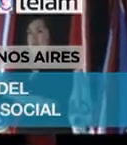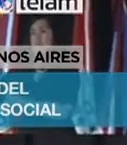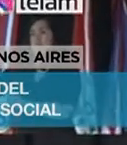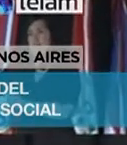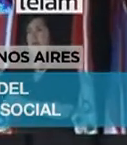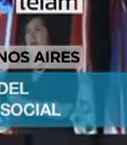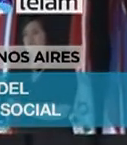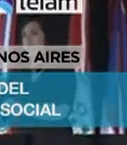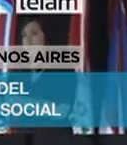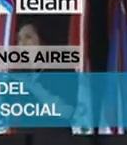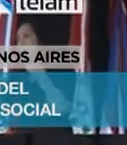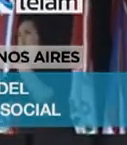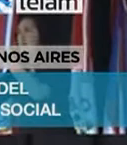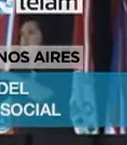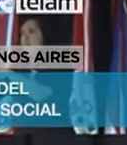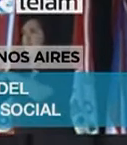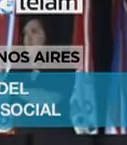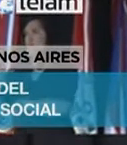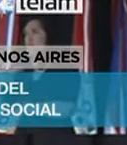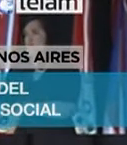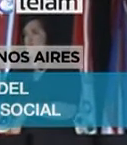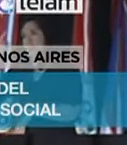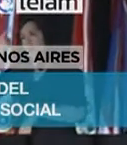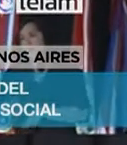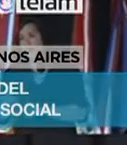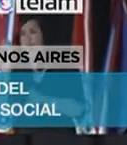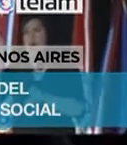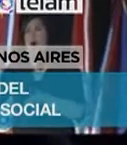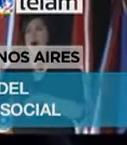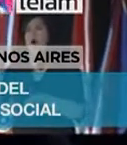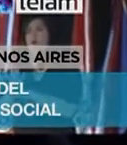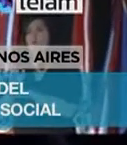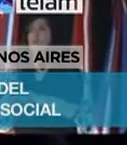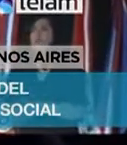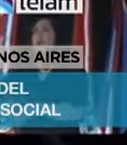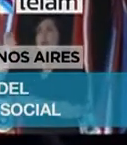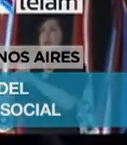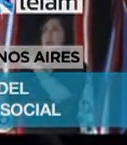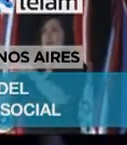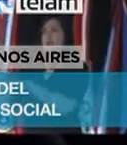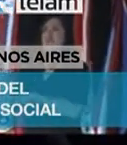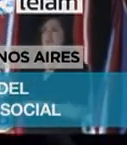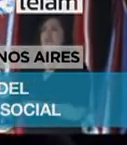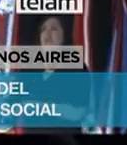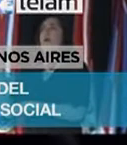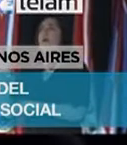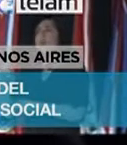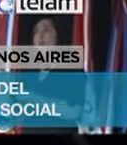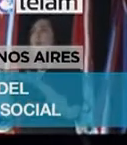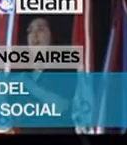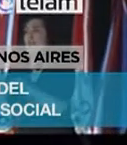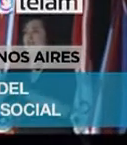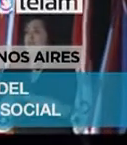la responsabilidad social tomen esto como uno de sus mejores negocios que van a hacer, porque le va a redundar en beneficio propio